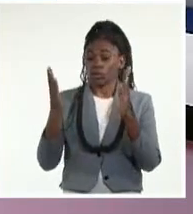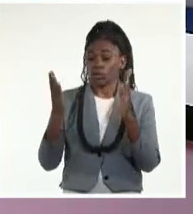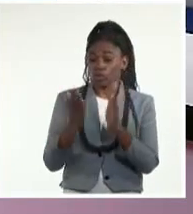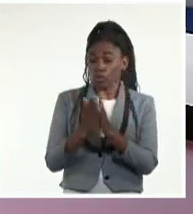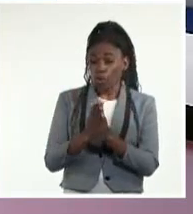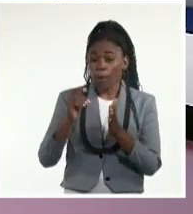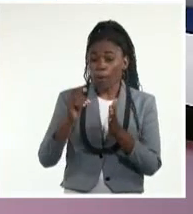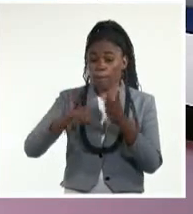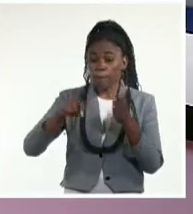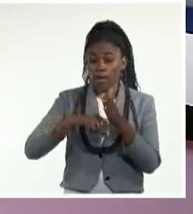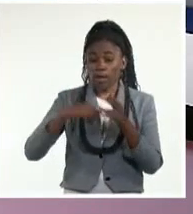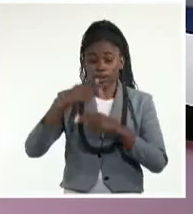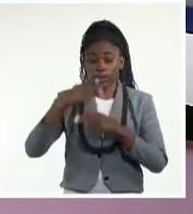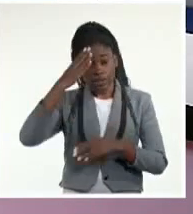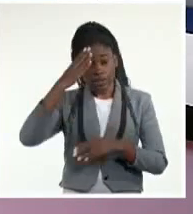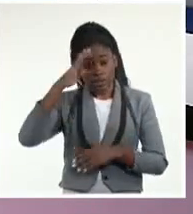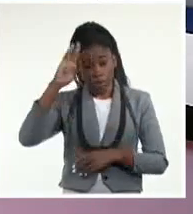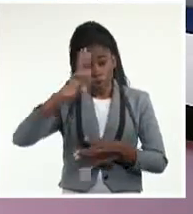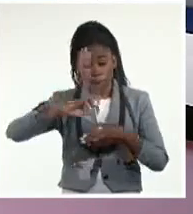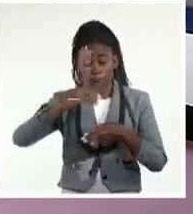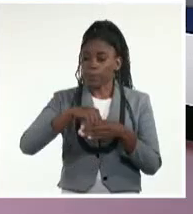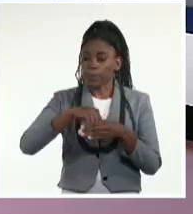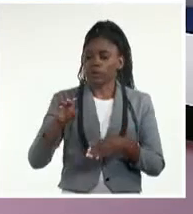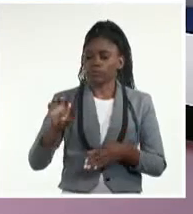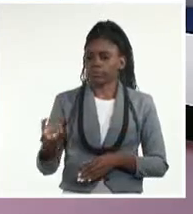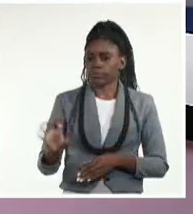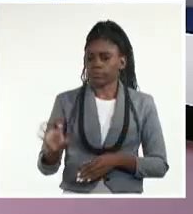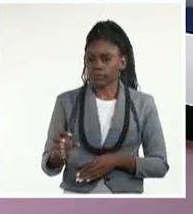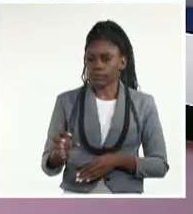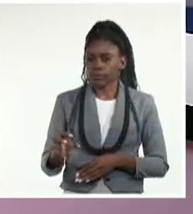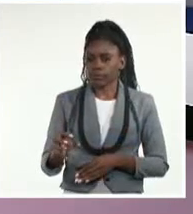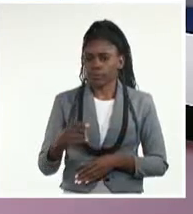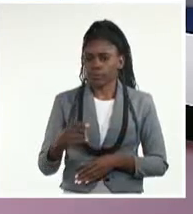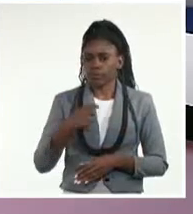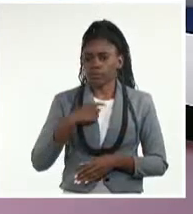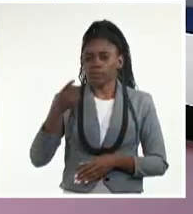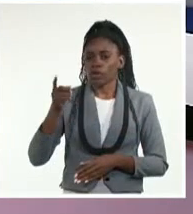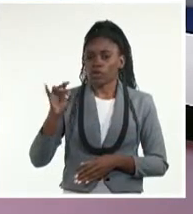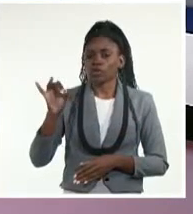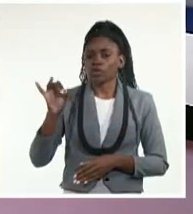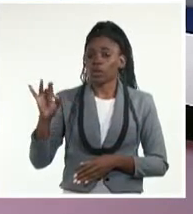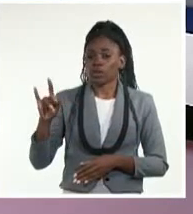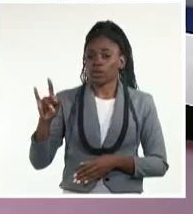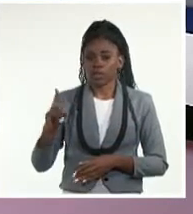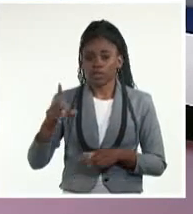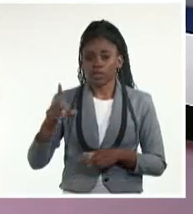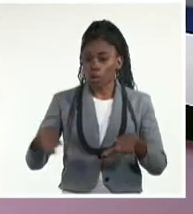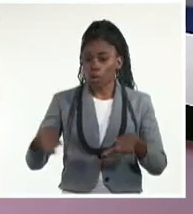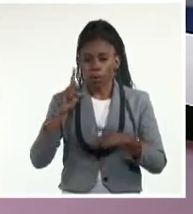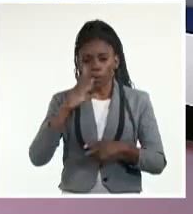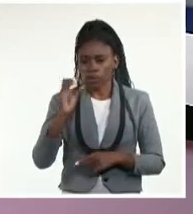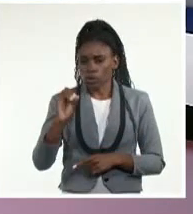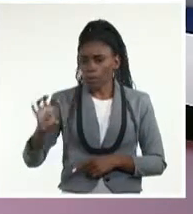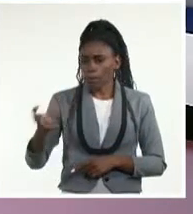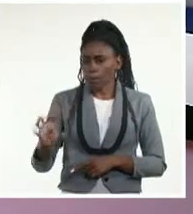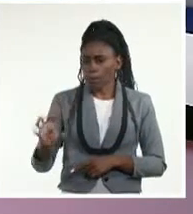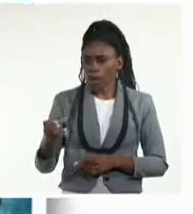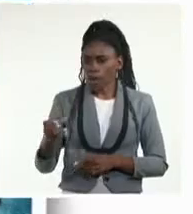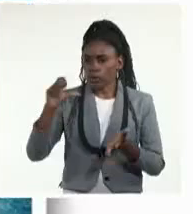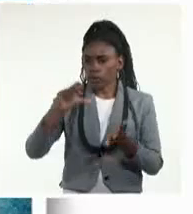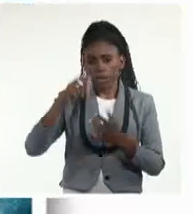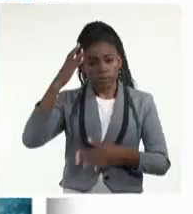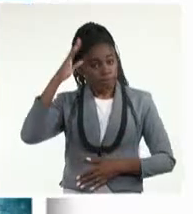operación. La institución financiera, que desde 1997 no cumple el rol de Banco Central del Estado, al recibir